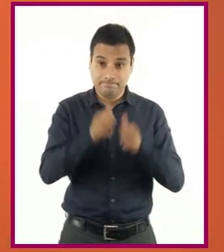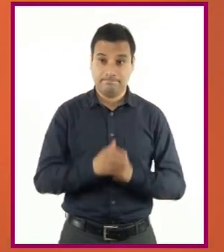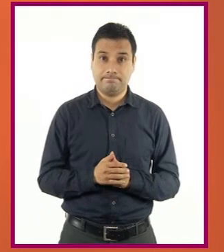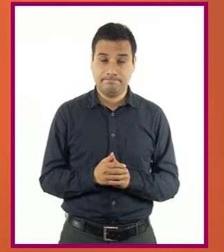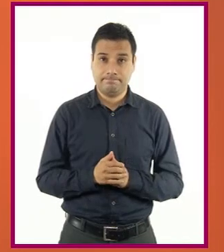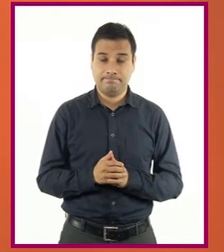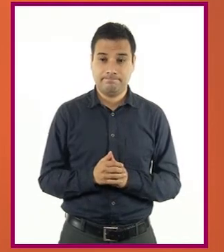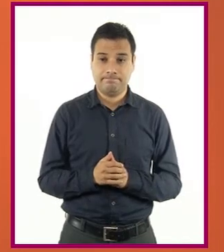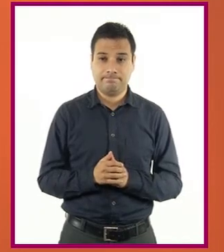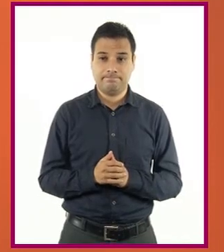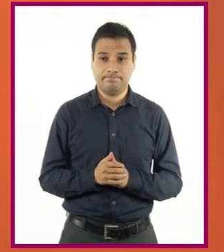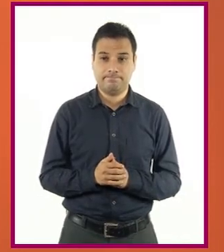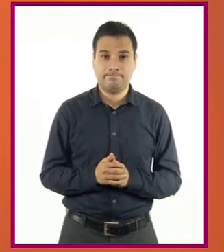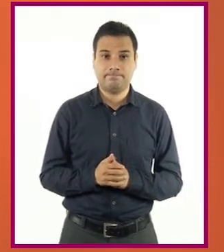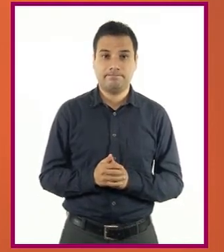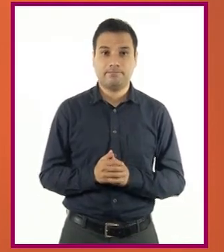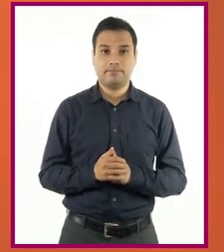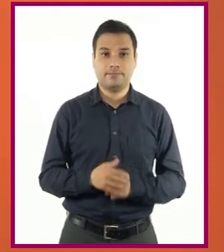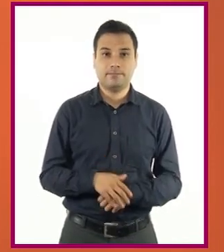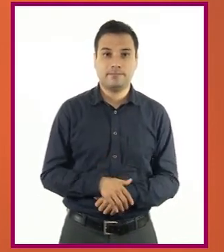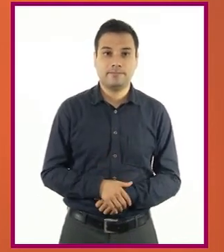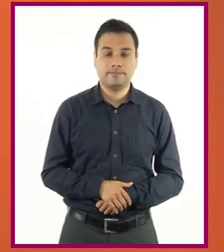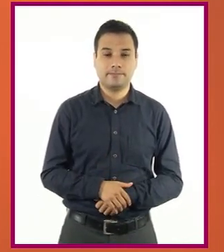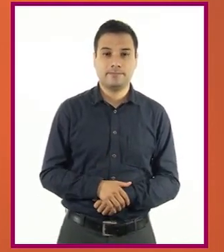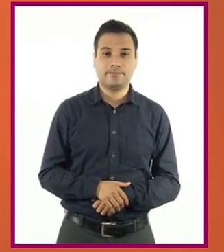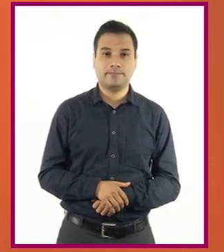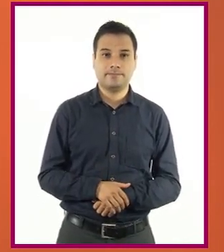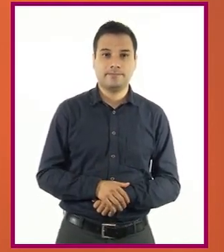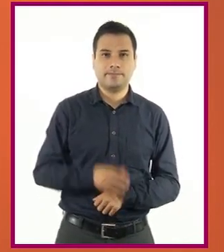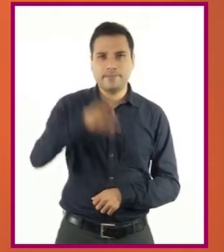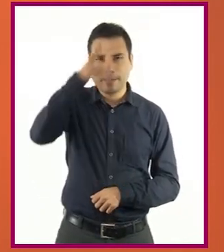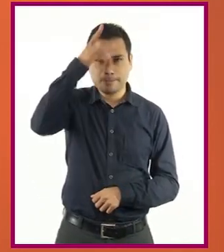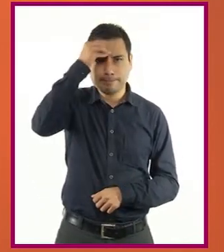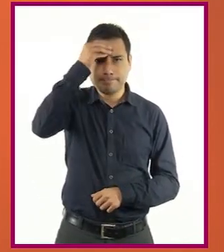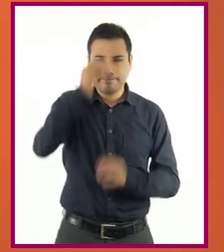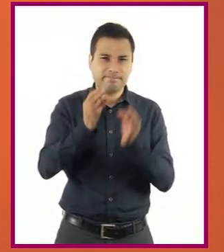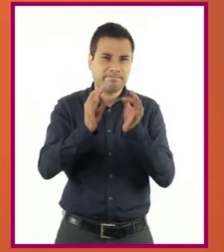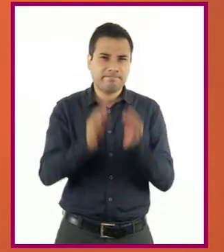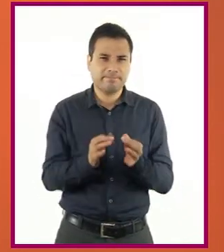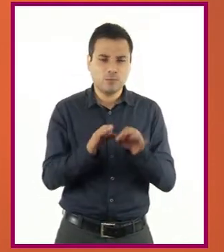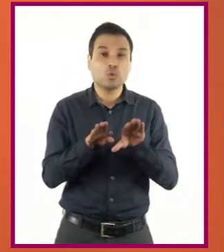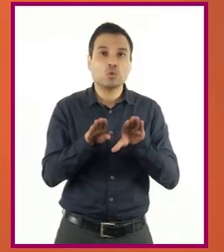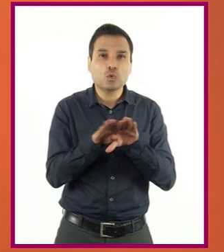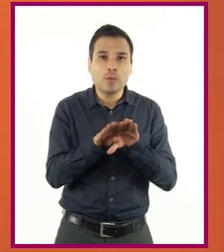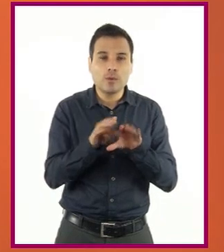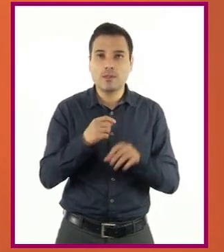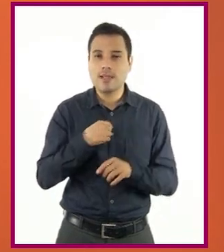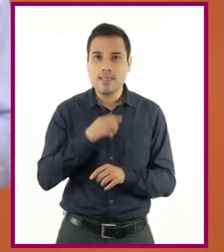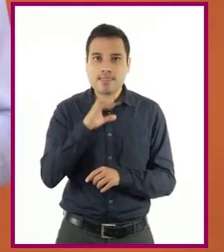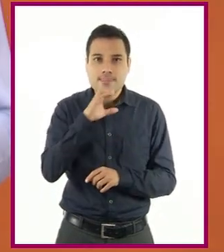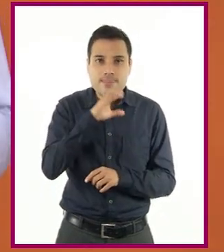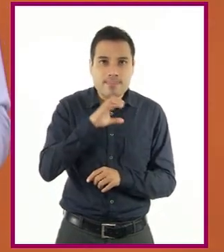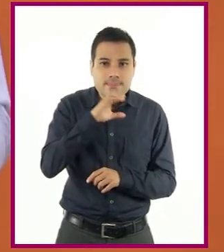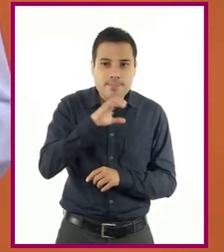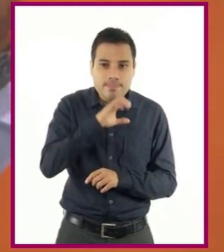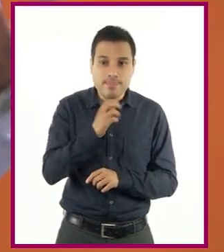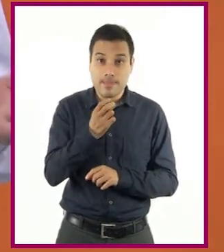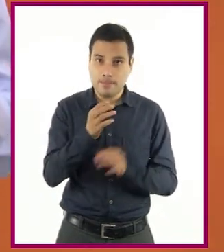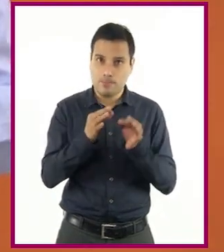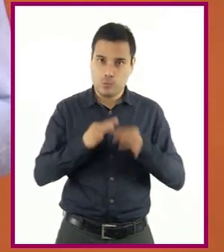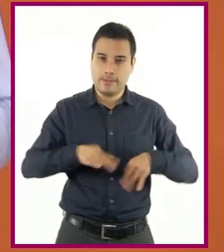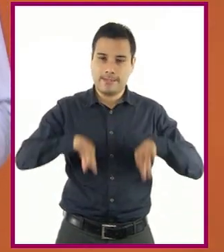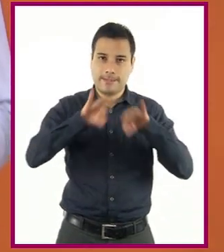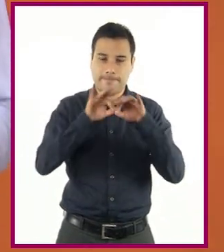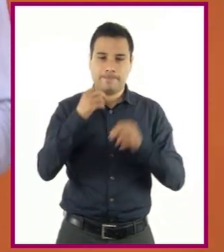Tomen en cuenta que uno de los aspectos que propicia el aprendizaje es la curiosidad. Nunca lo olviden. Vamos